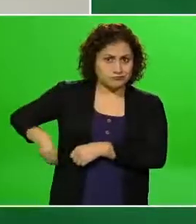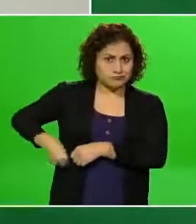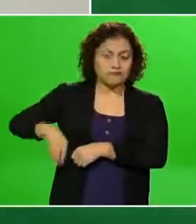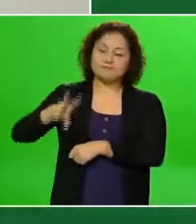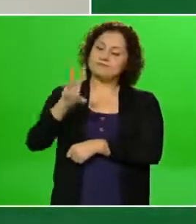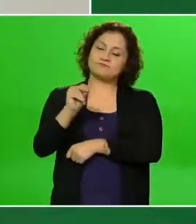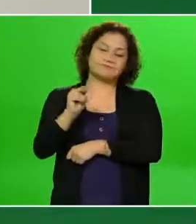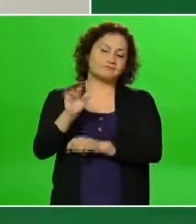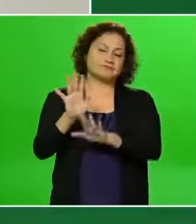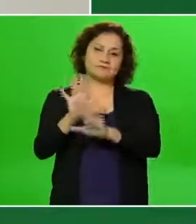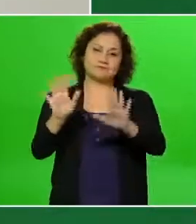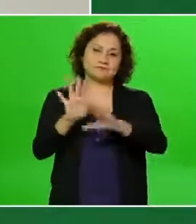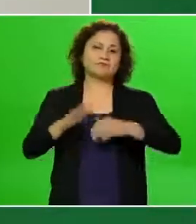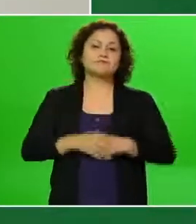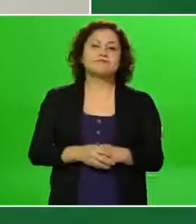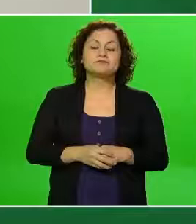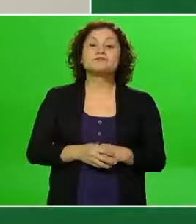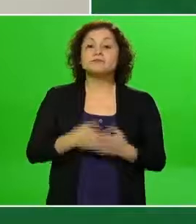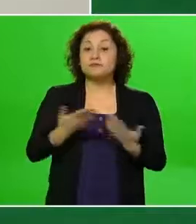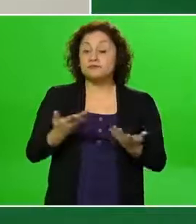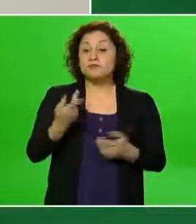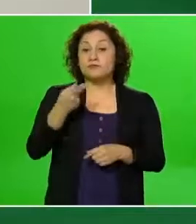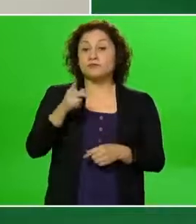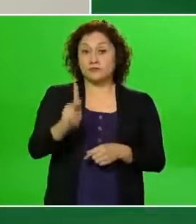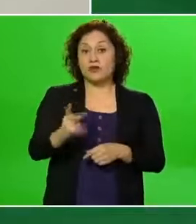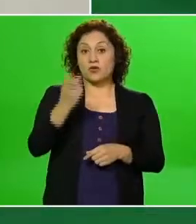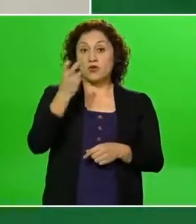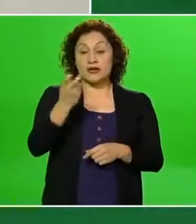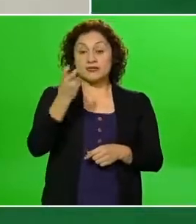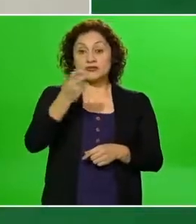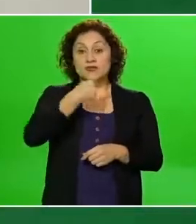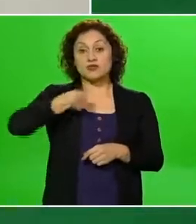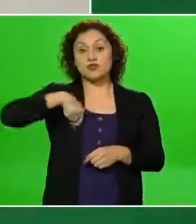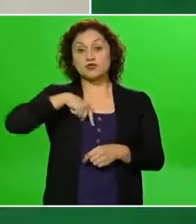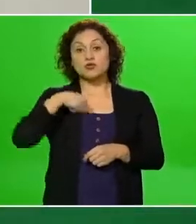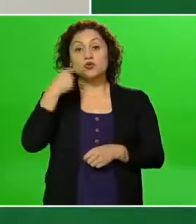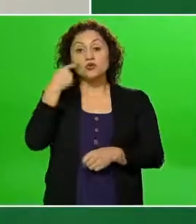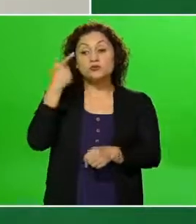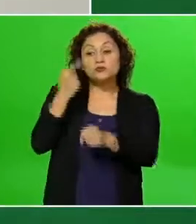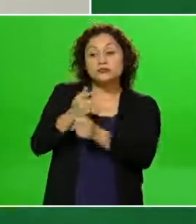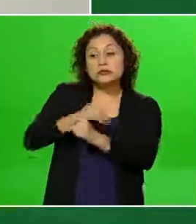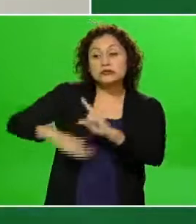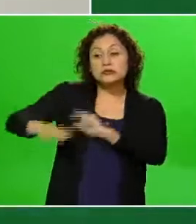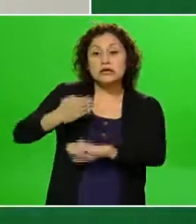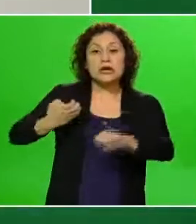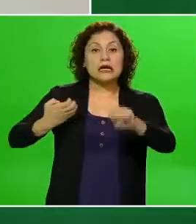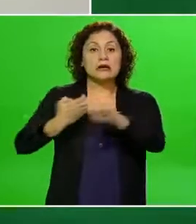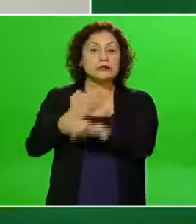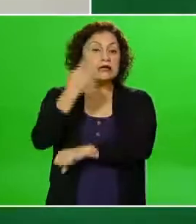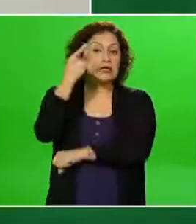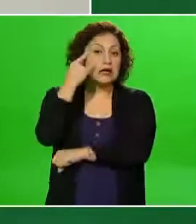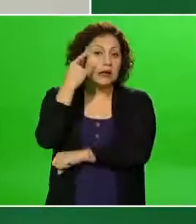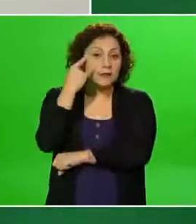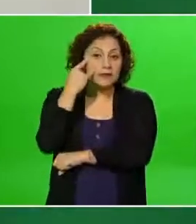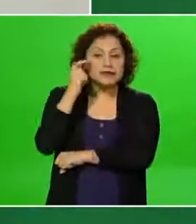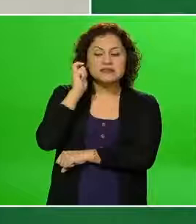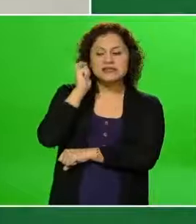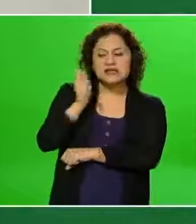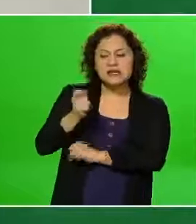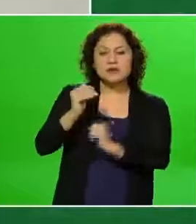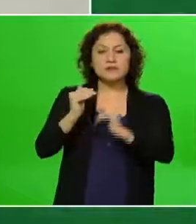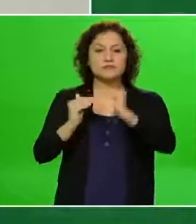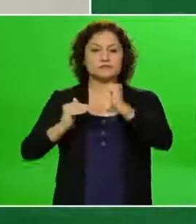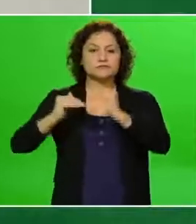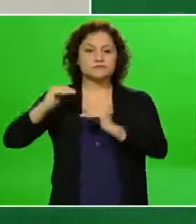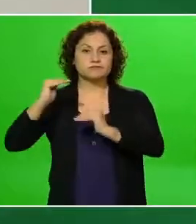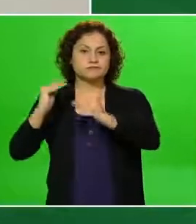haber incrementado los casos. Sobre todo cuando vemos los indicadores de Campeche y vemos que su comportamiento ondulante